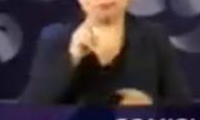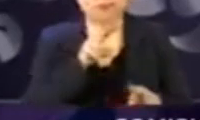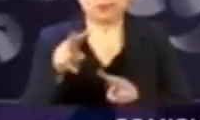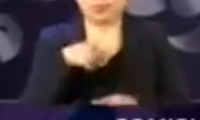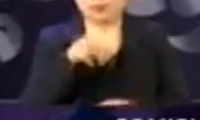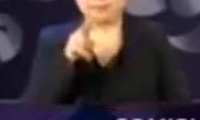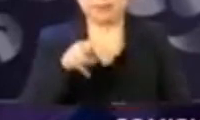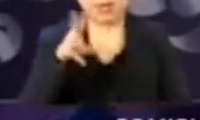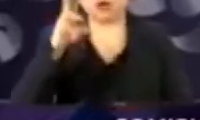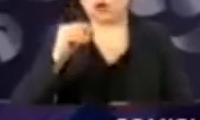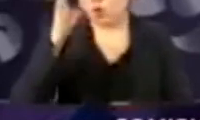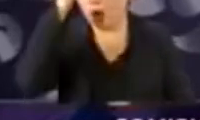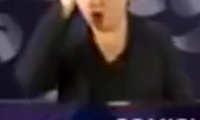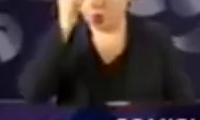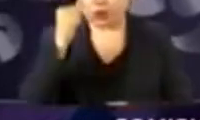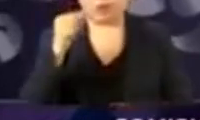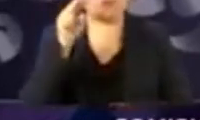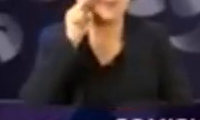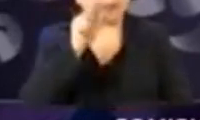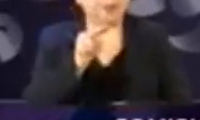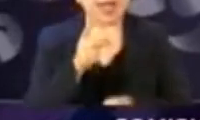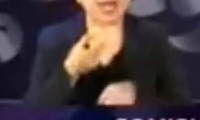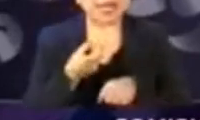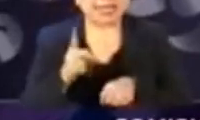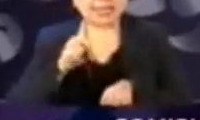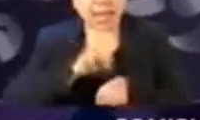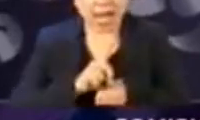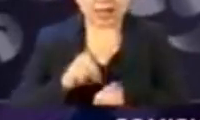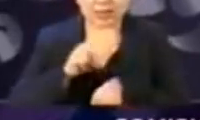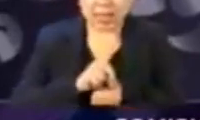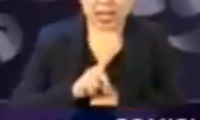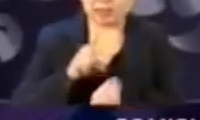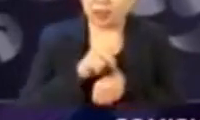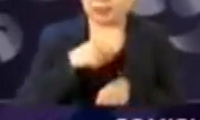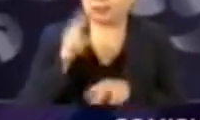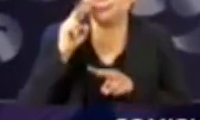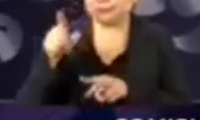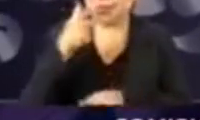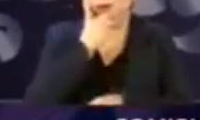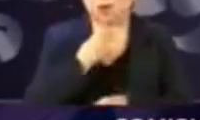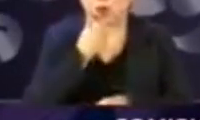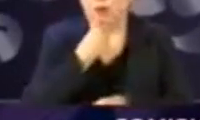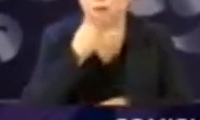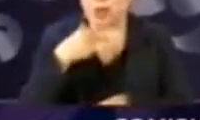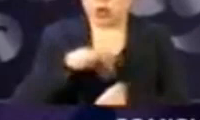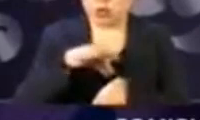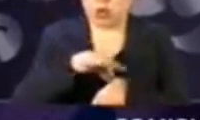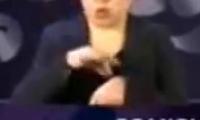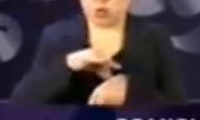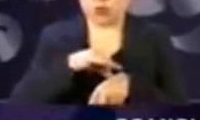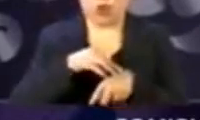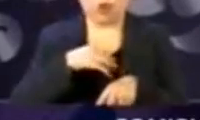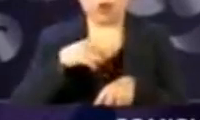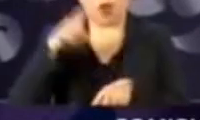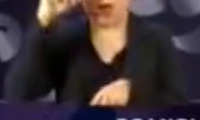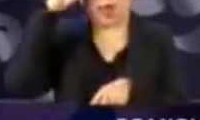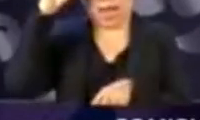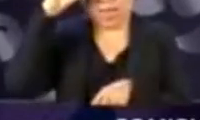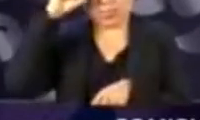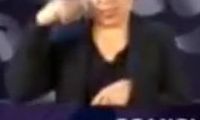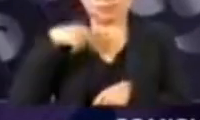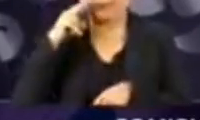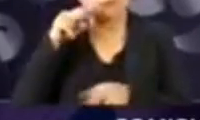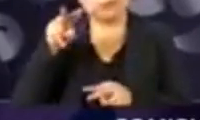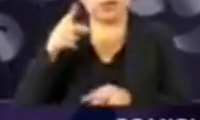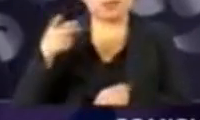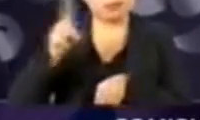reprobable. Viendo a diario las participaciones del doctor Hugo López-Gatell, estoy